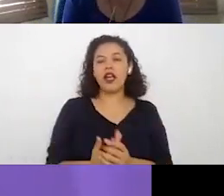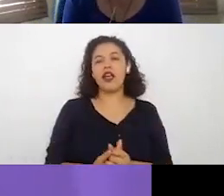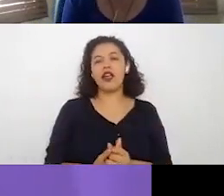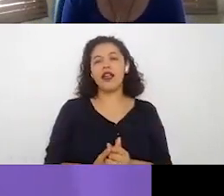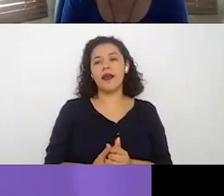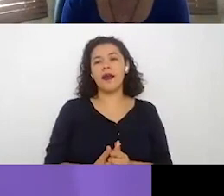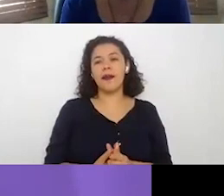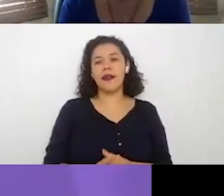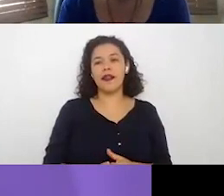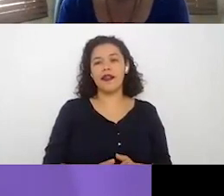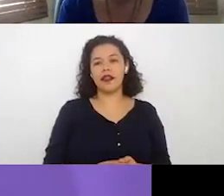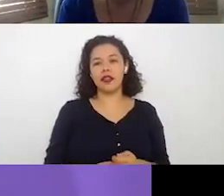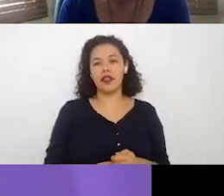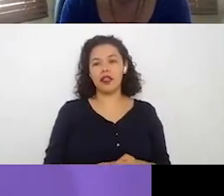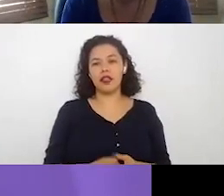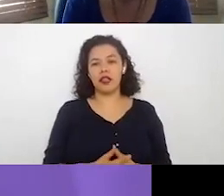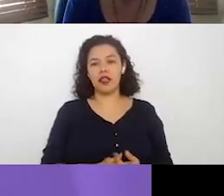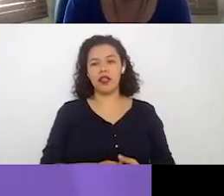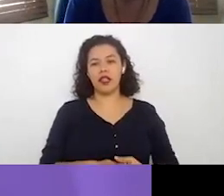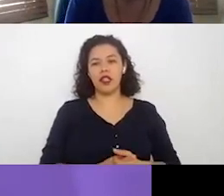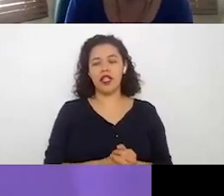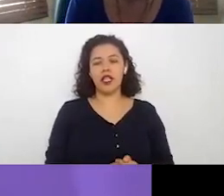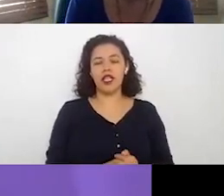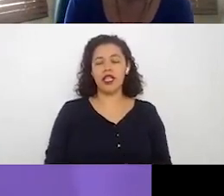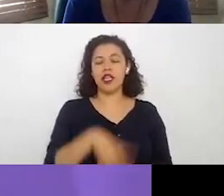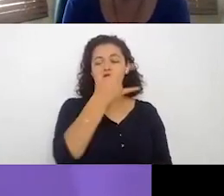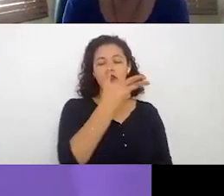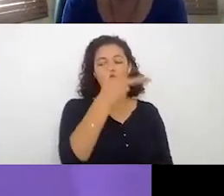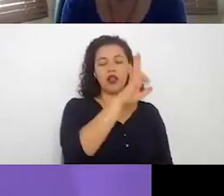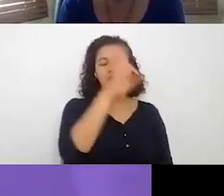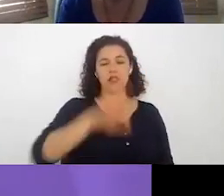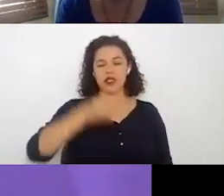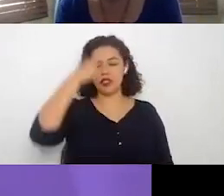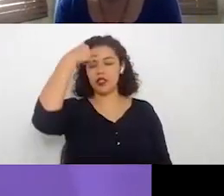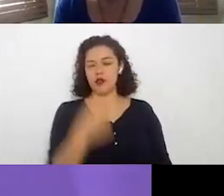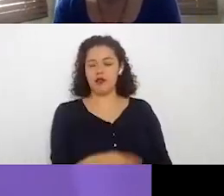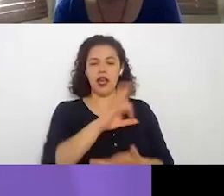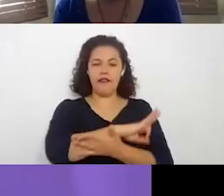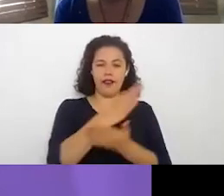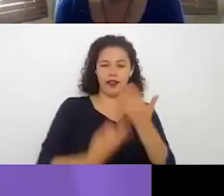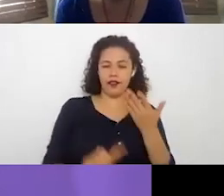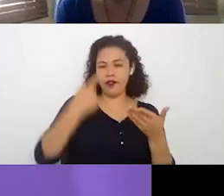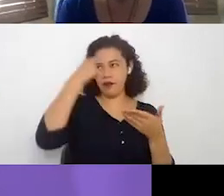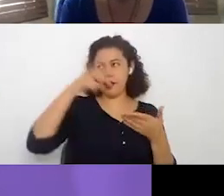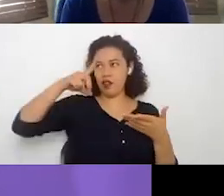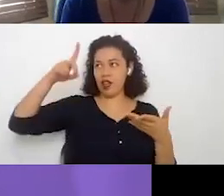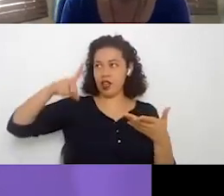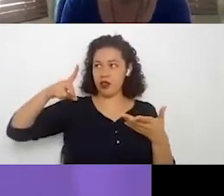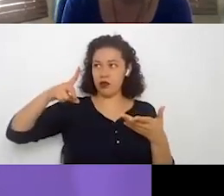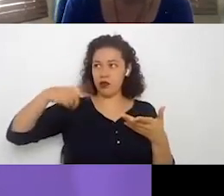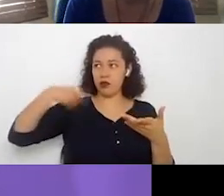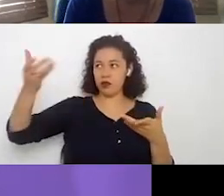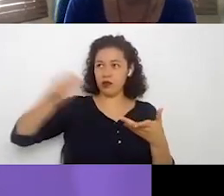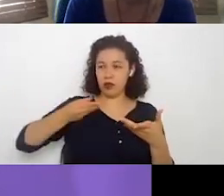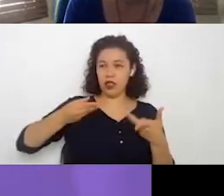¿verdad?, de exceder el 50% de la facturación con respecto a los donativos, ya